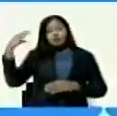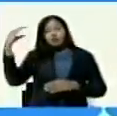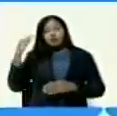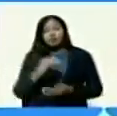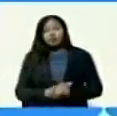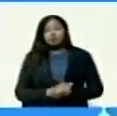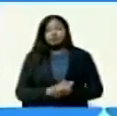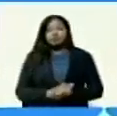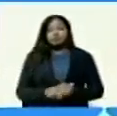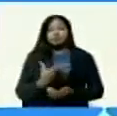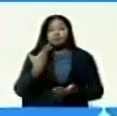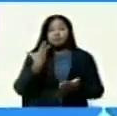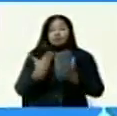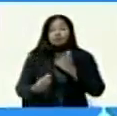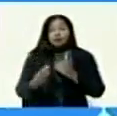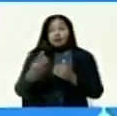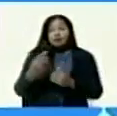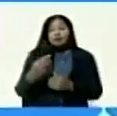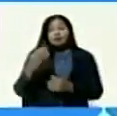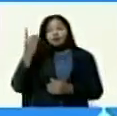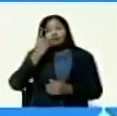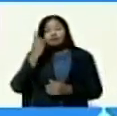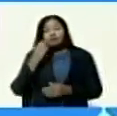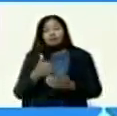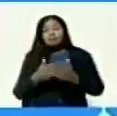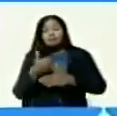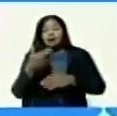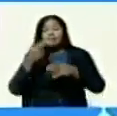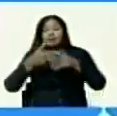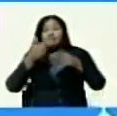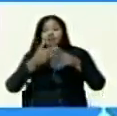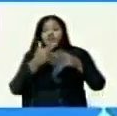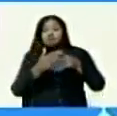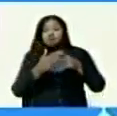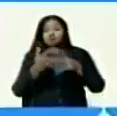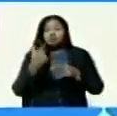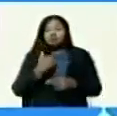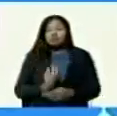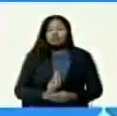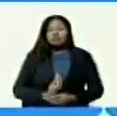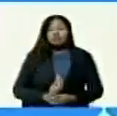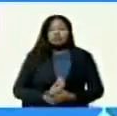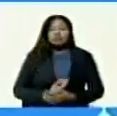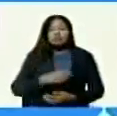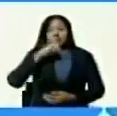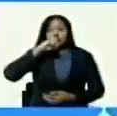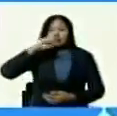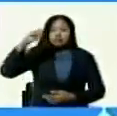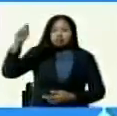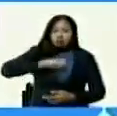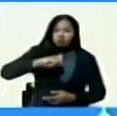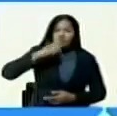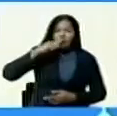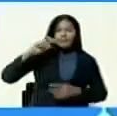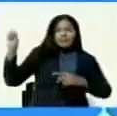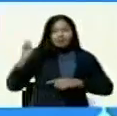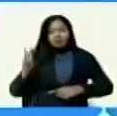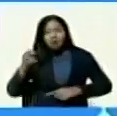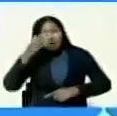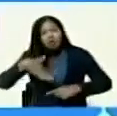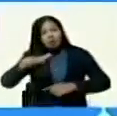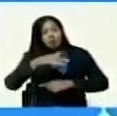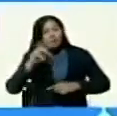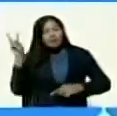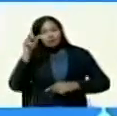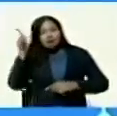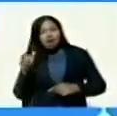Duque, pero se vuelve más peligroso y tiene un odio profundo contra Venezuela, contra el pueblo